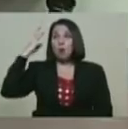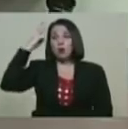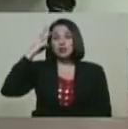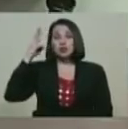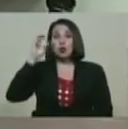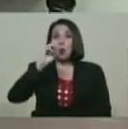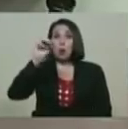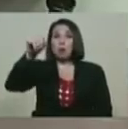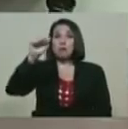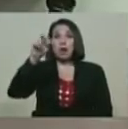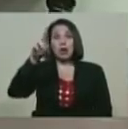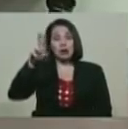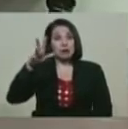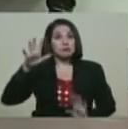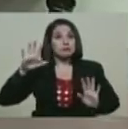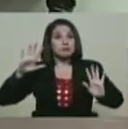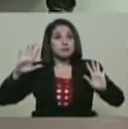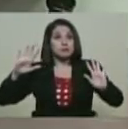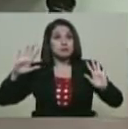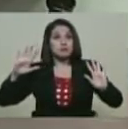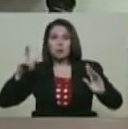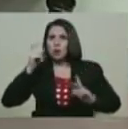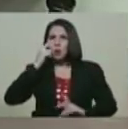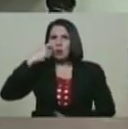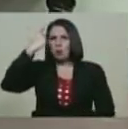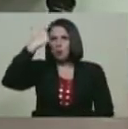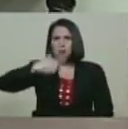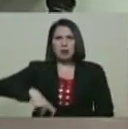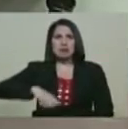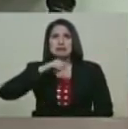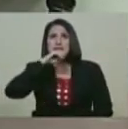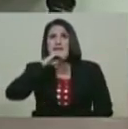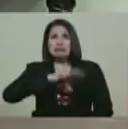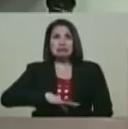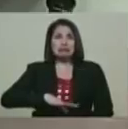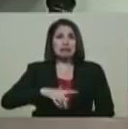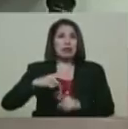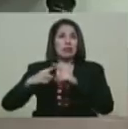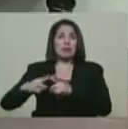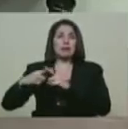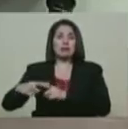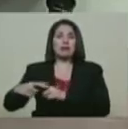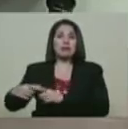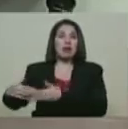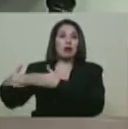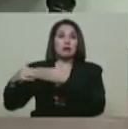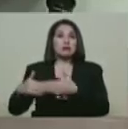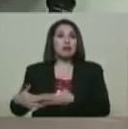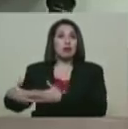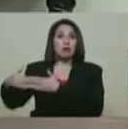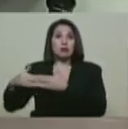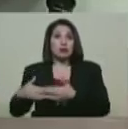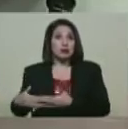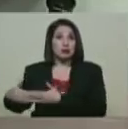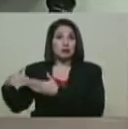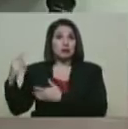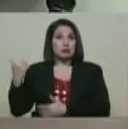reunía las condiciones. Un hombre históricamente muy dependiente de los gringos, Omar